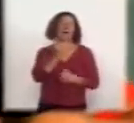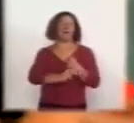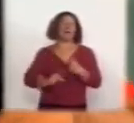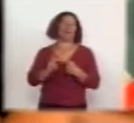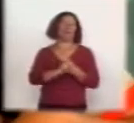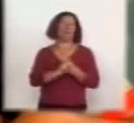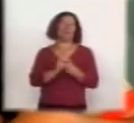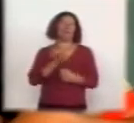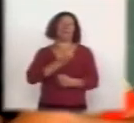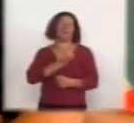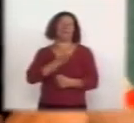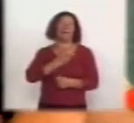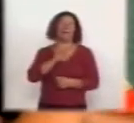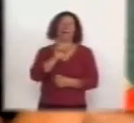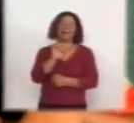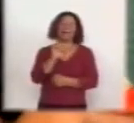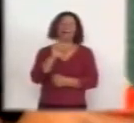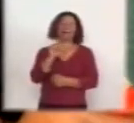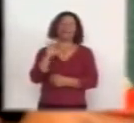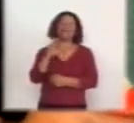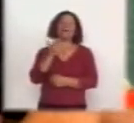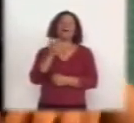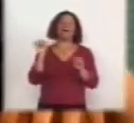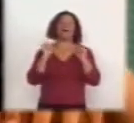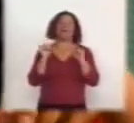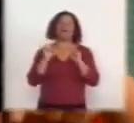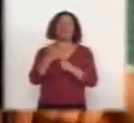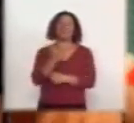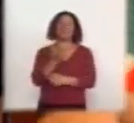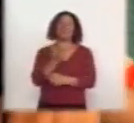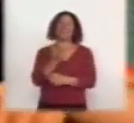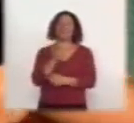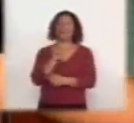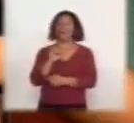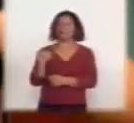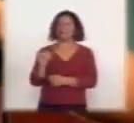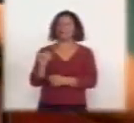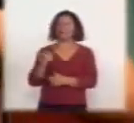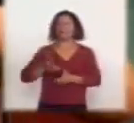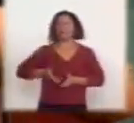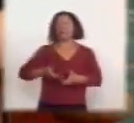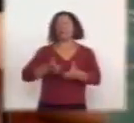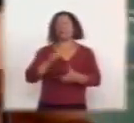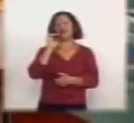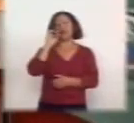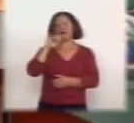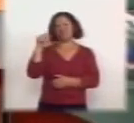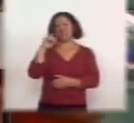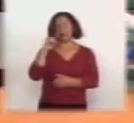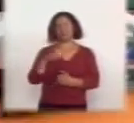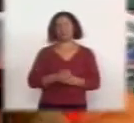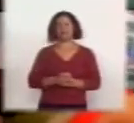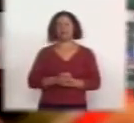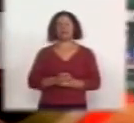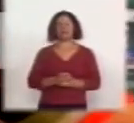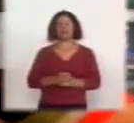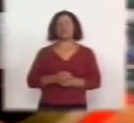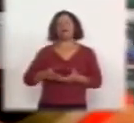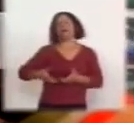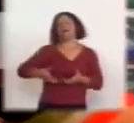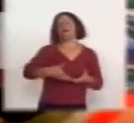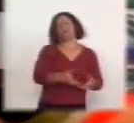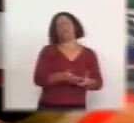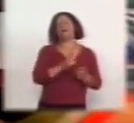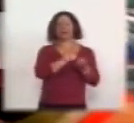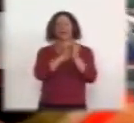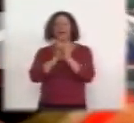Vértice y es una carrera de 7 kilómetros, es toda la avenida Ocotlán y baja en la calle del vecino y llegamos